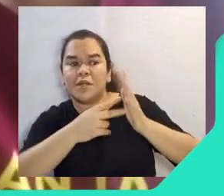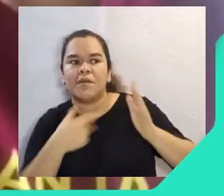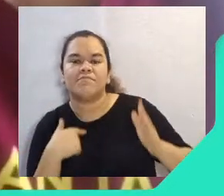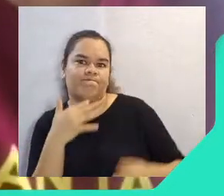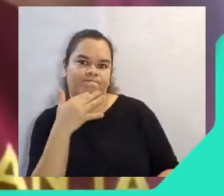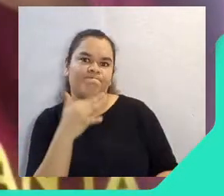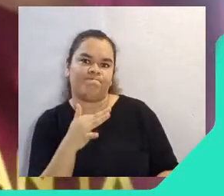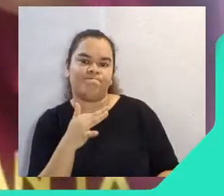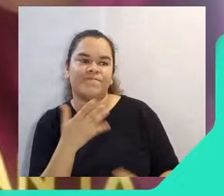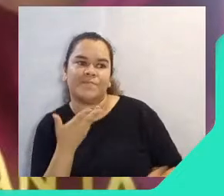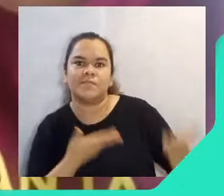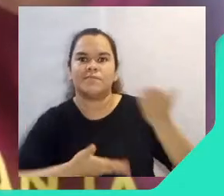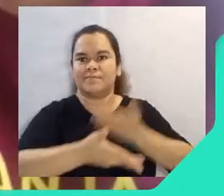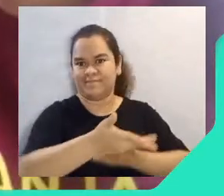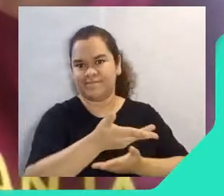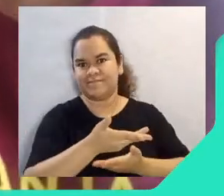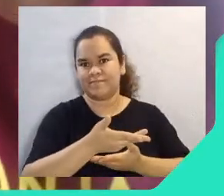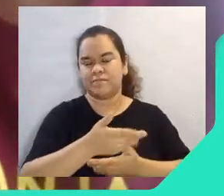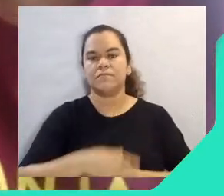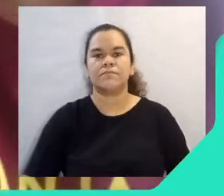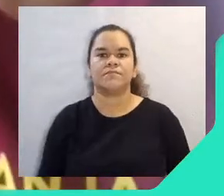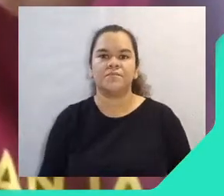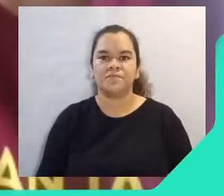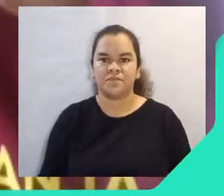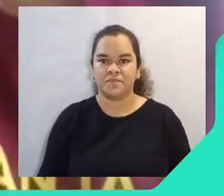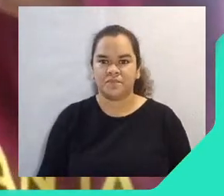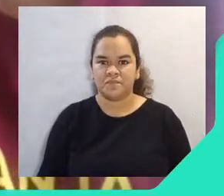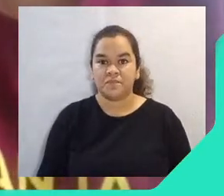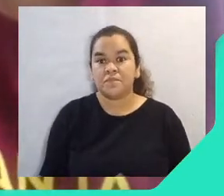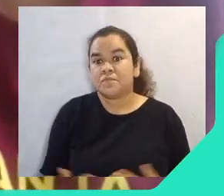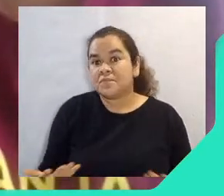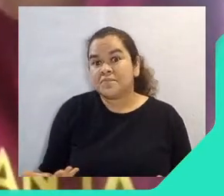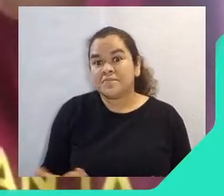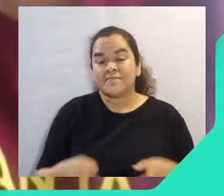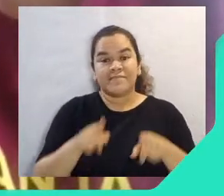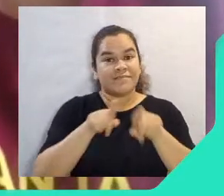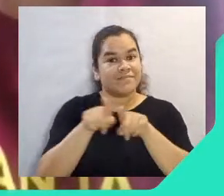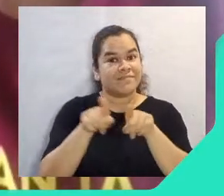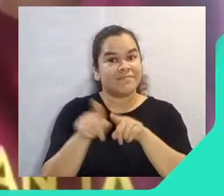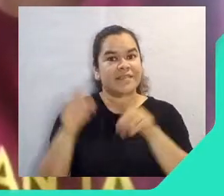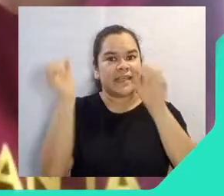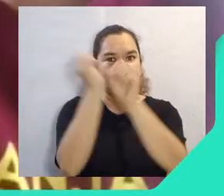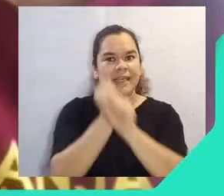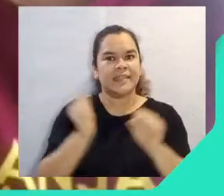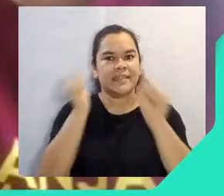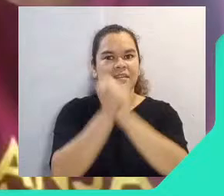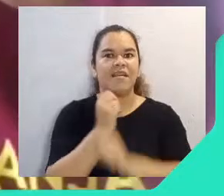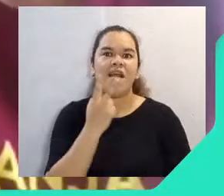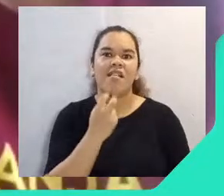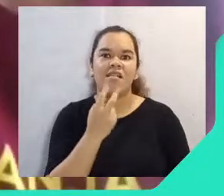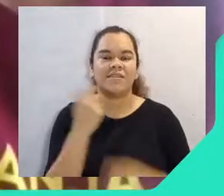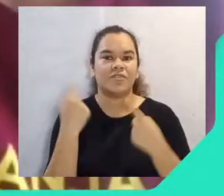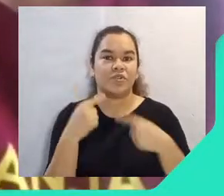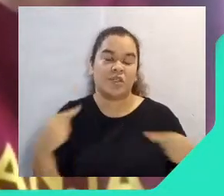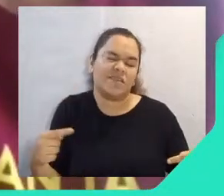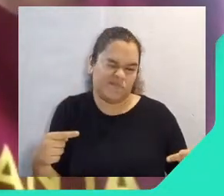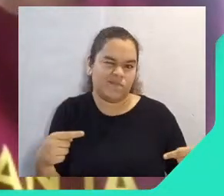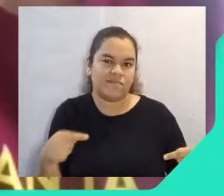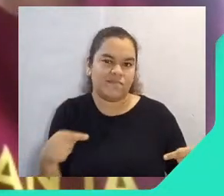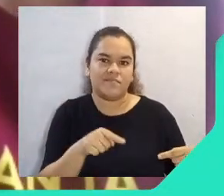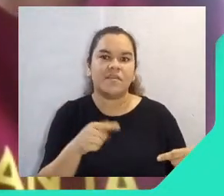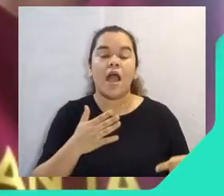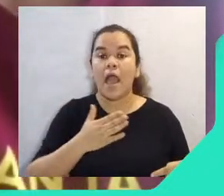compañeros. Así que bueno, les recomiendo Ingeniería en Electrónica, es una carrera muy linda. Yo en particular estoy en la